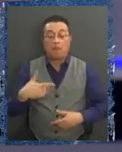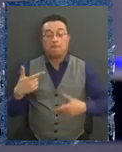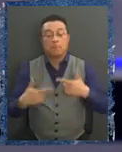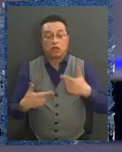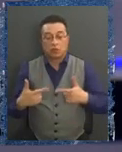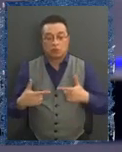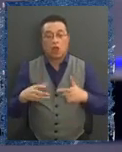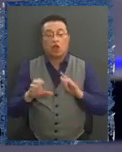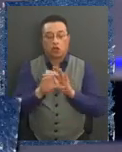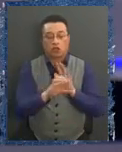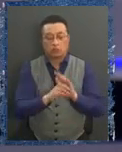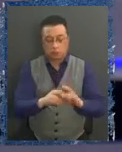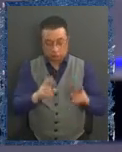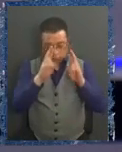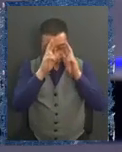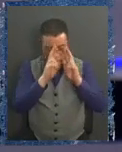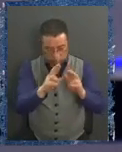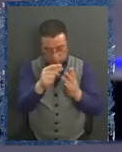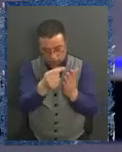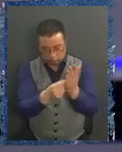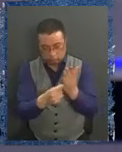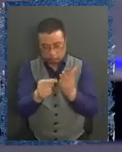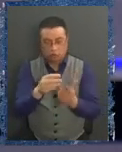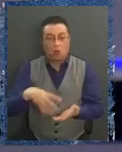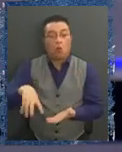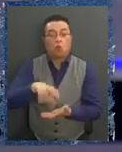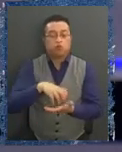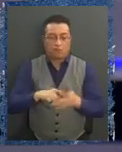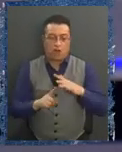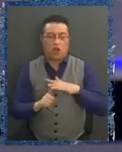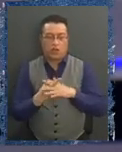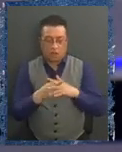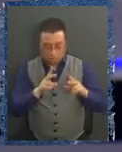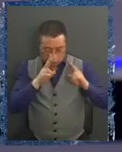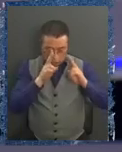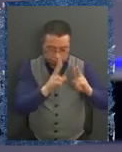de reconocimiento de nuestros pueblos originarios,